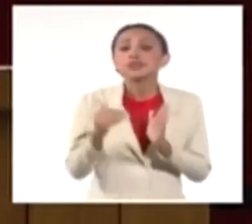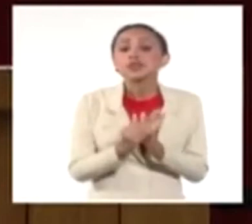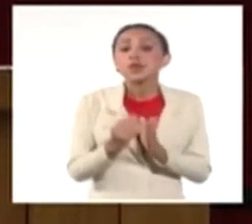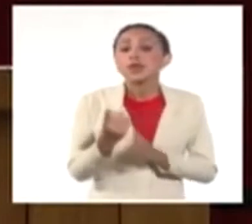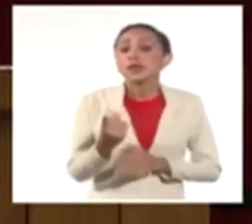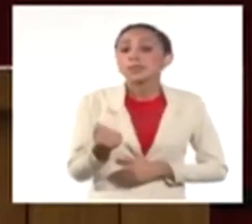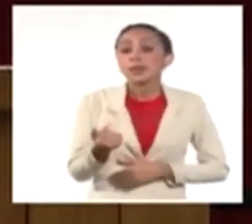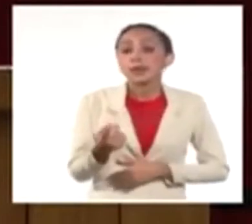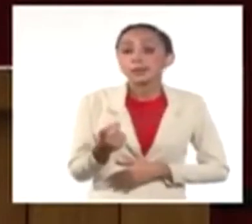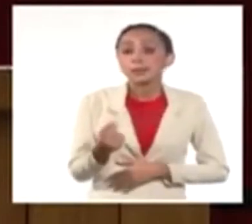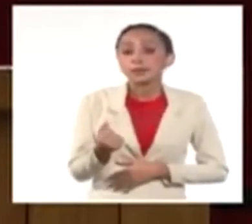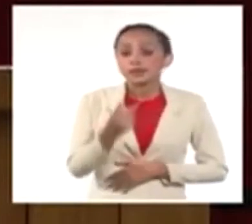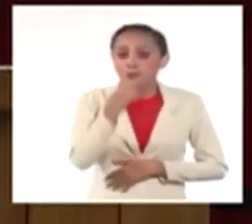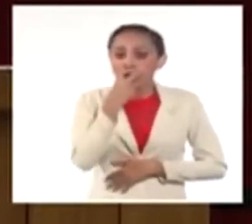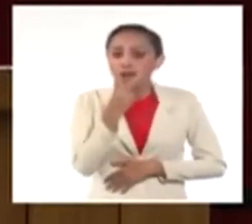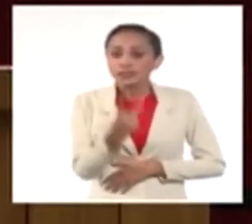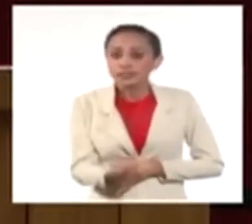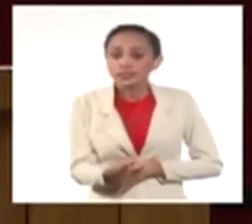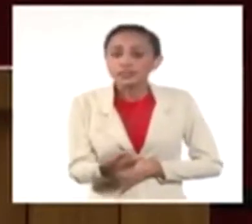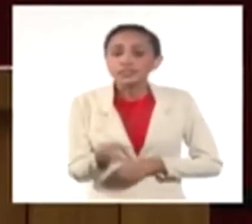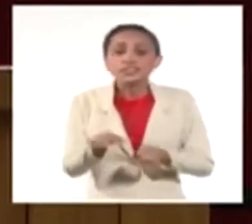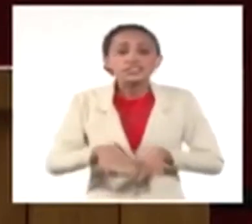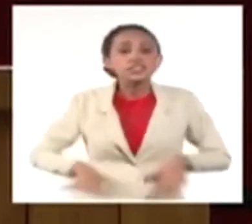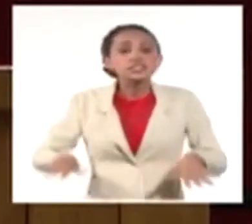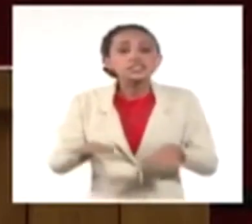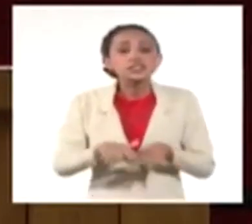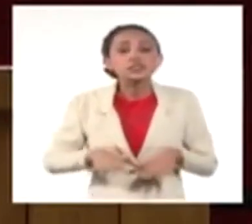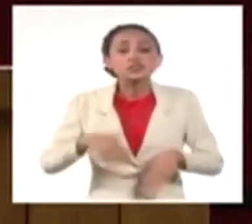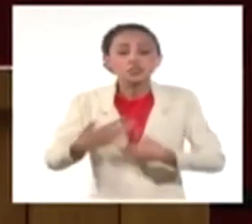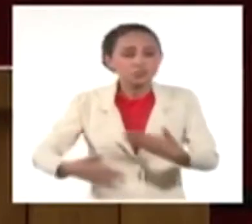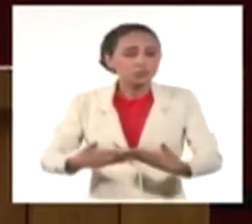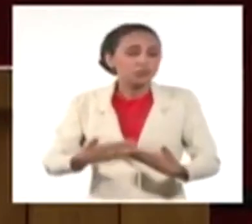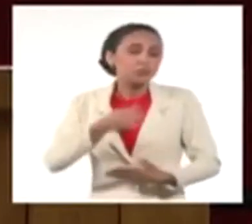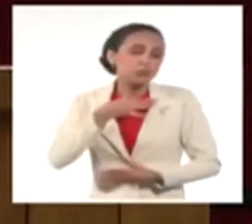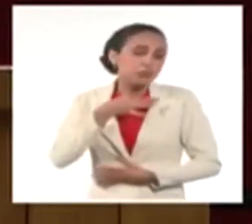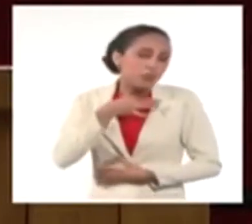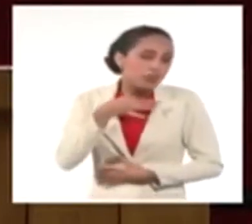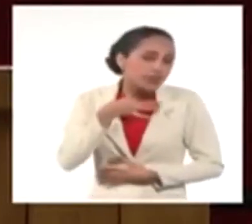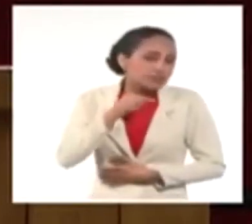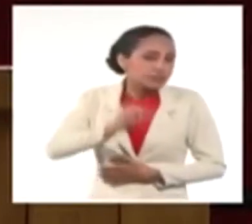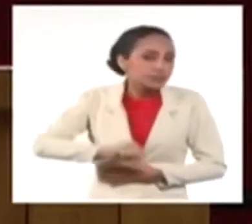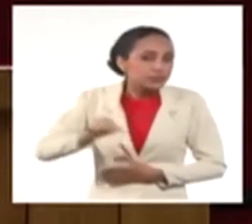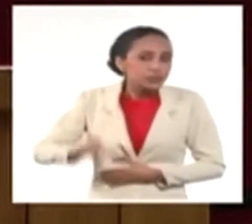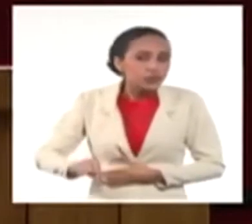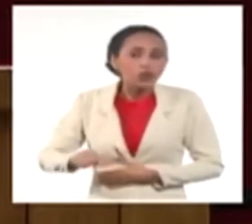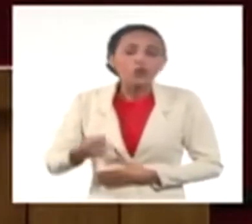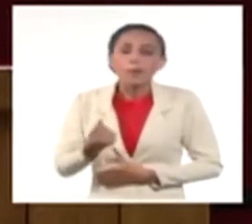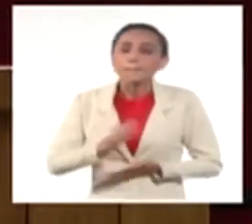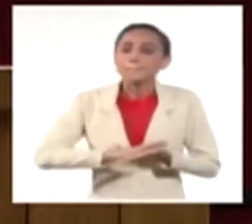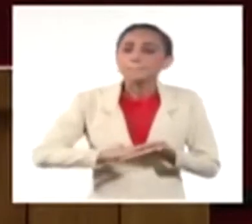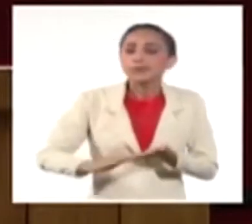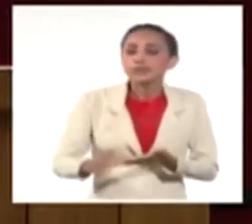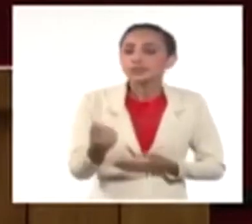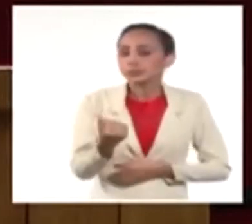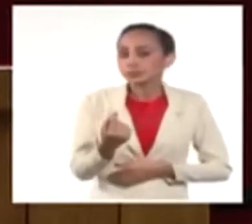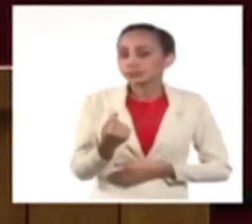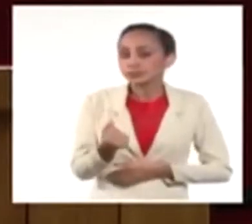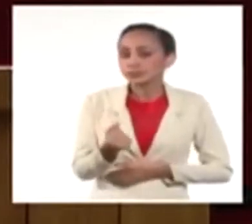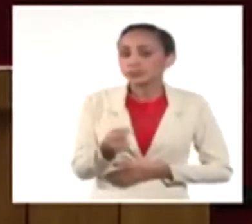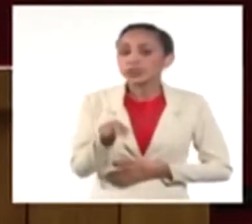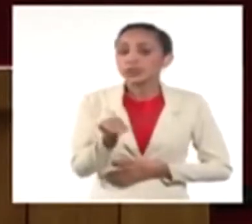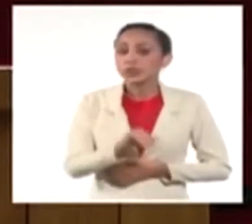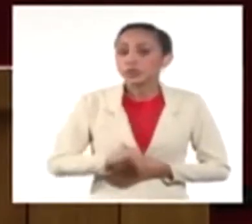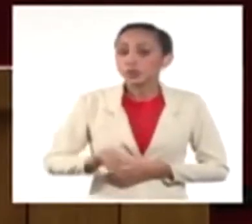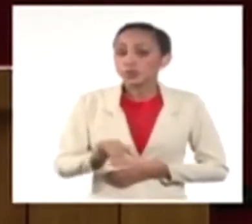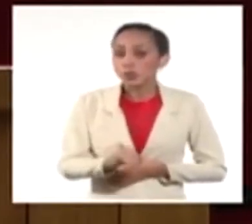para atender las situaciones de vulnerabilidad, las prestaciones monetarias y en especie de